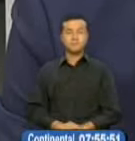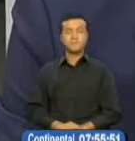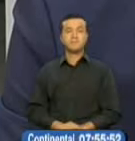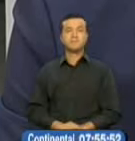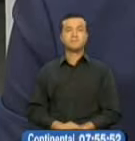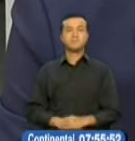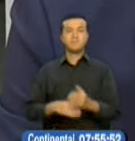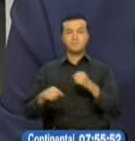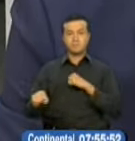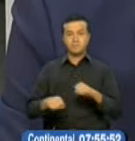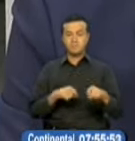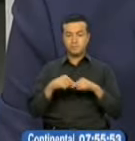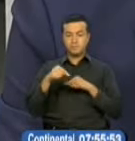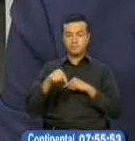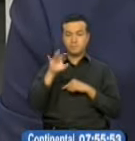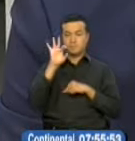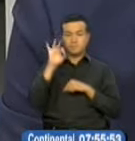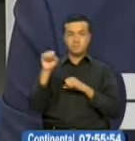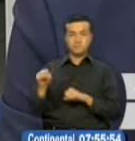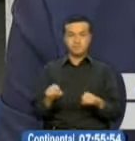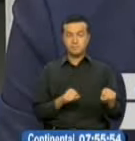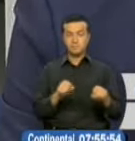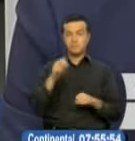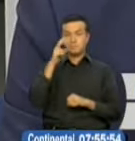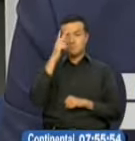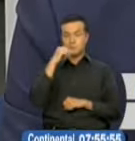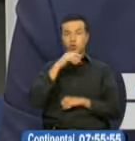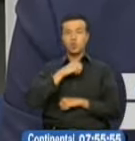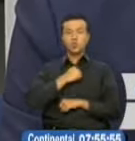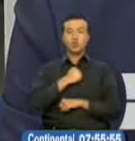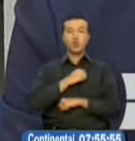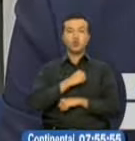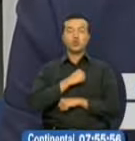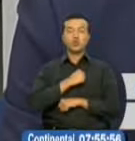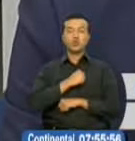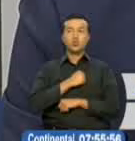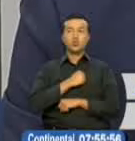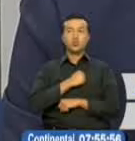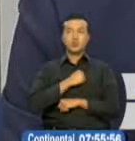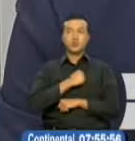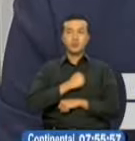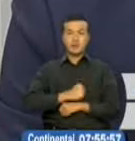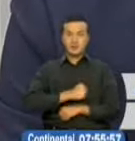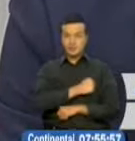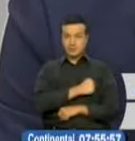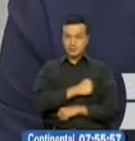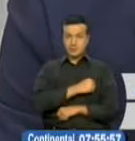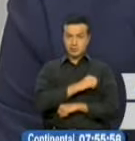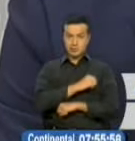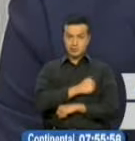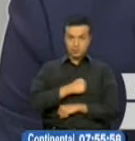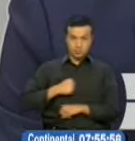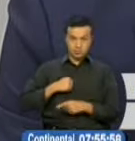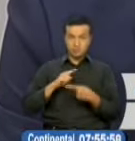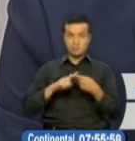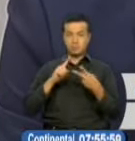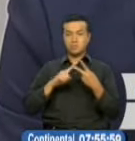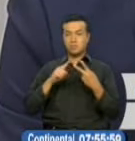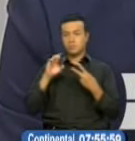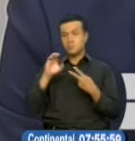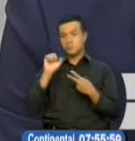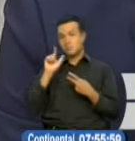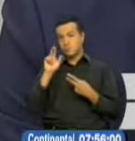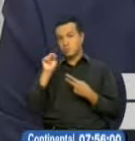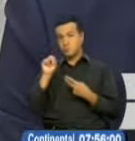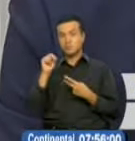Ahorita en mayo, el 9 de mayo aquí en Quito en el Swiss Hotel y el 11 de mayo en Guayaquil en el Bankers Club. Y la verdad es una conferencia, un